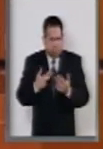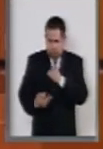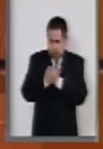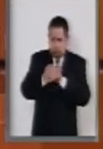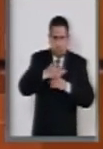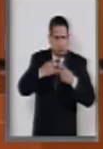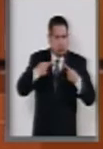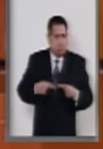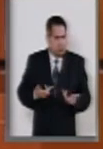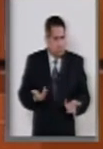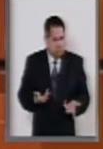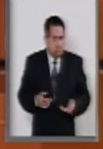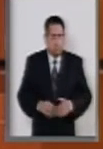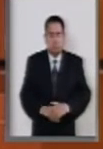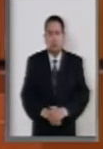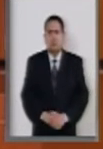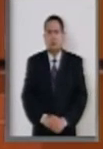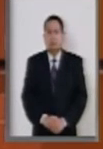los imputados.